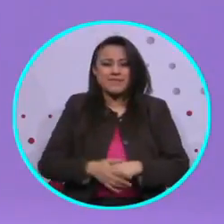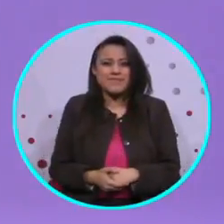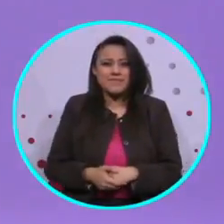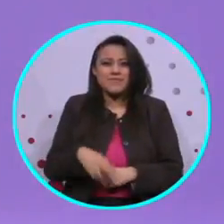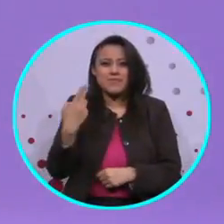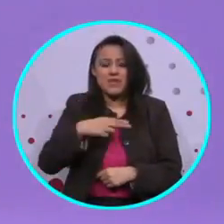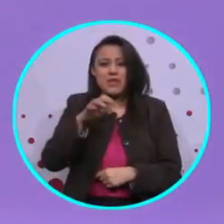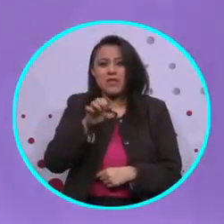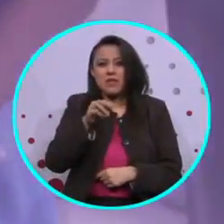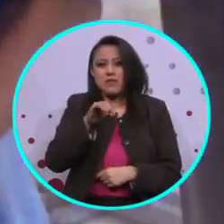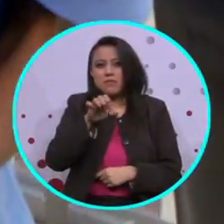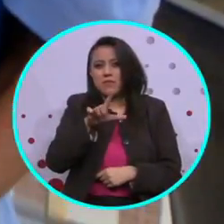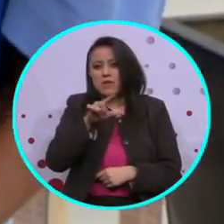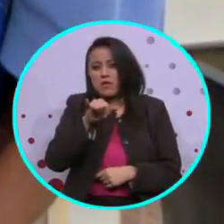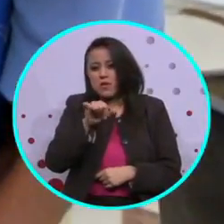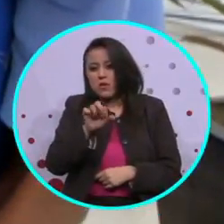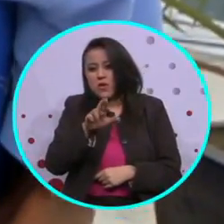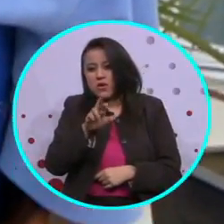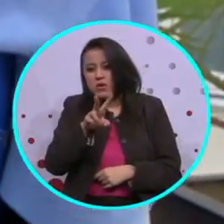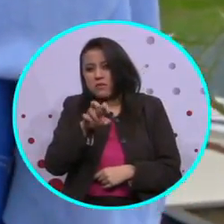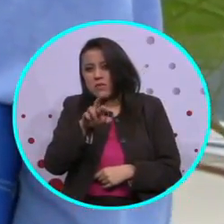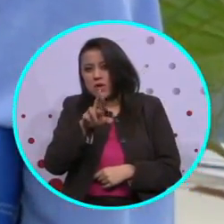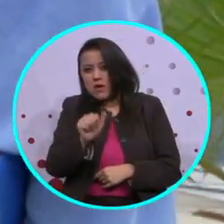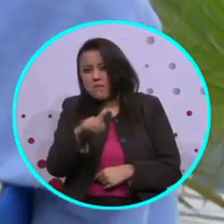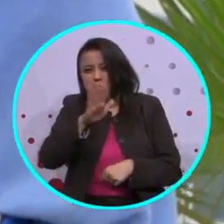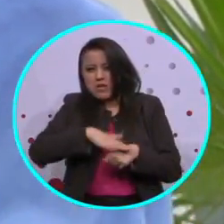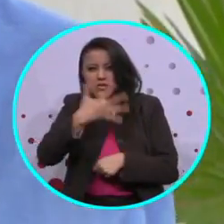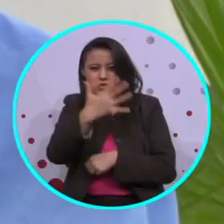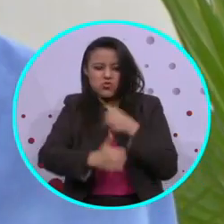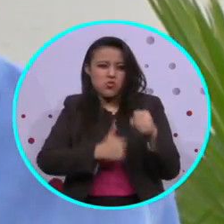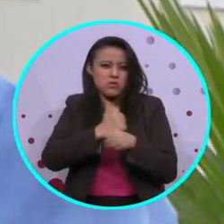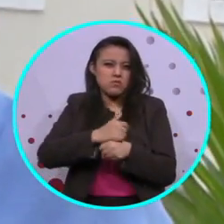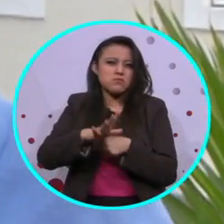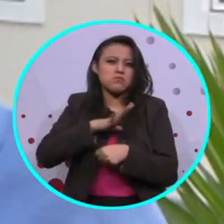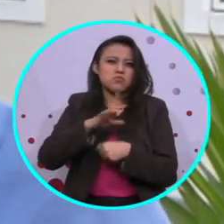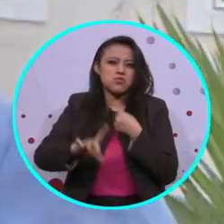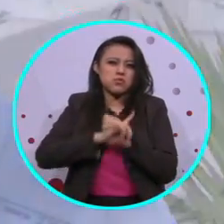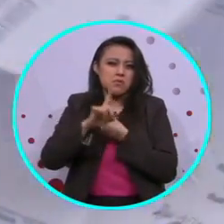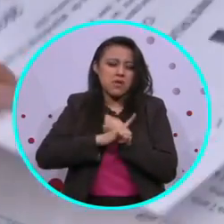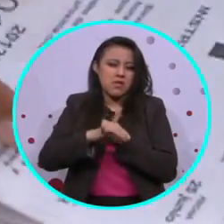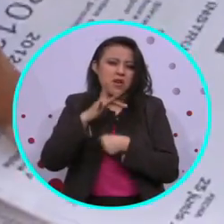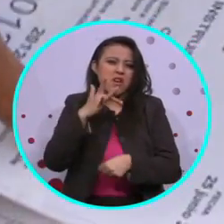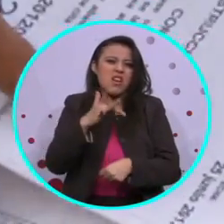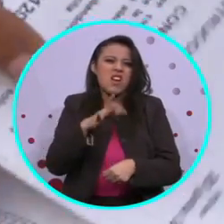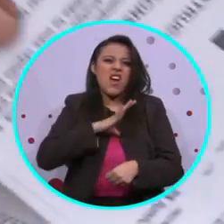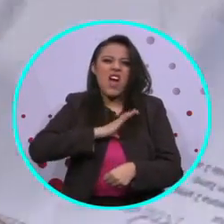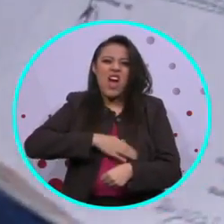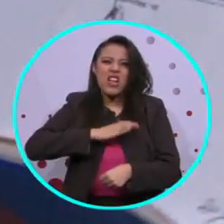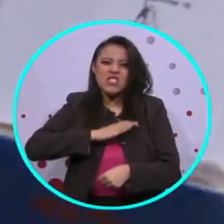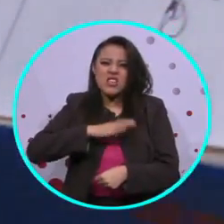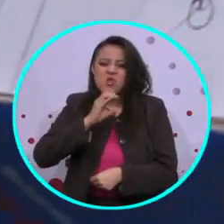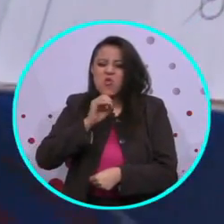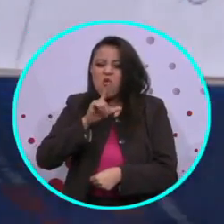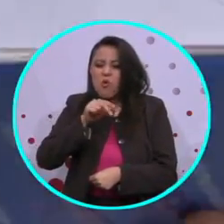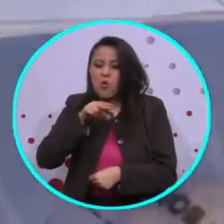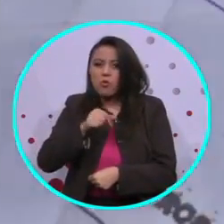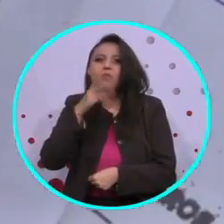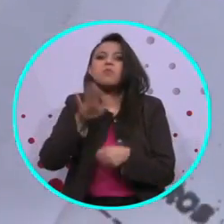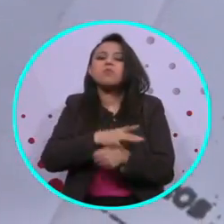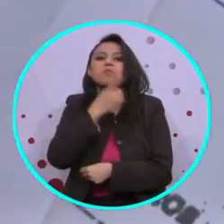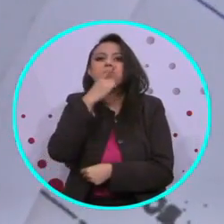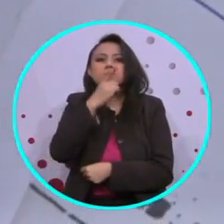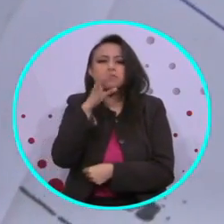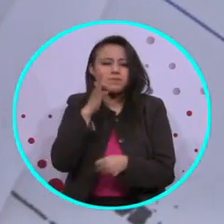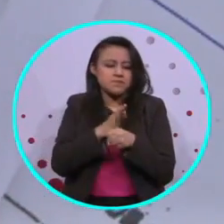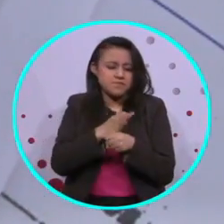es el señor Emilio Rivera. Hace poco más de 5 años fue detectado con cáncer de colon, un mal que de acuerdo a los exámenes médicos se